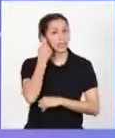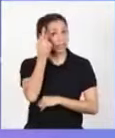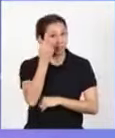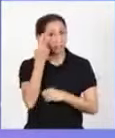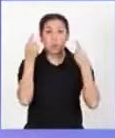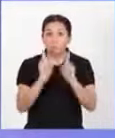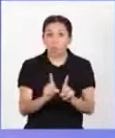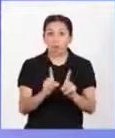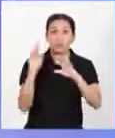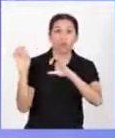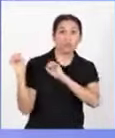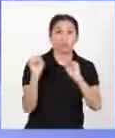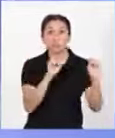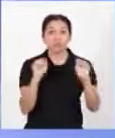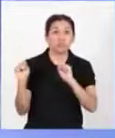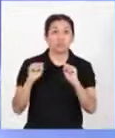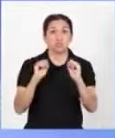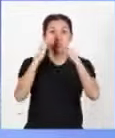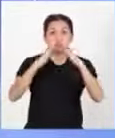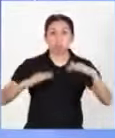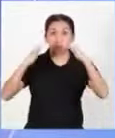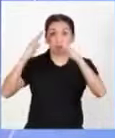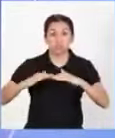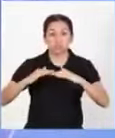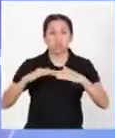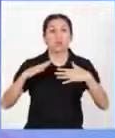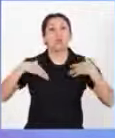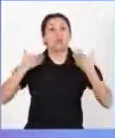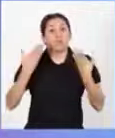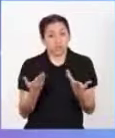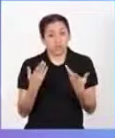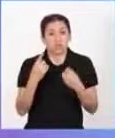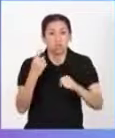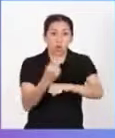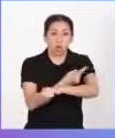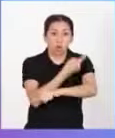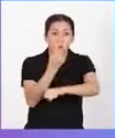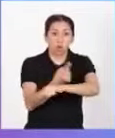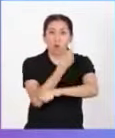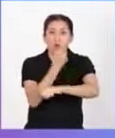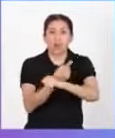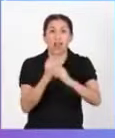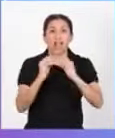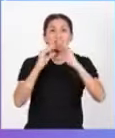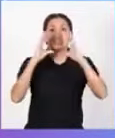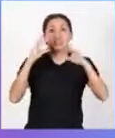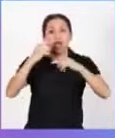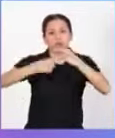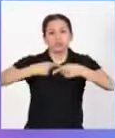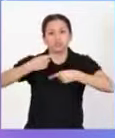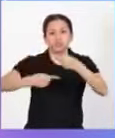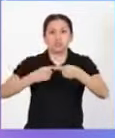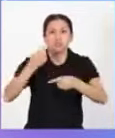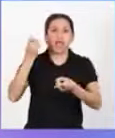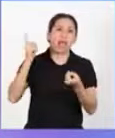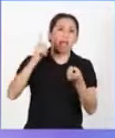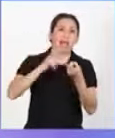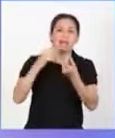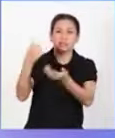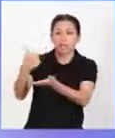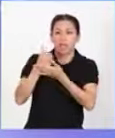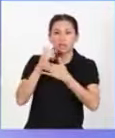Debes entender que, ante una emergencia o desastre, podrían pasar horas e incluso días para que la ayuda